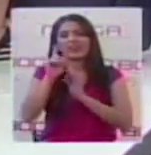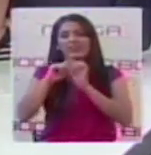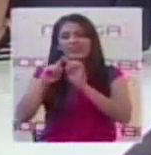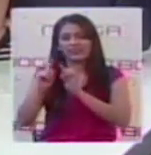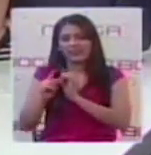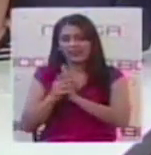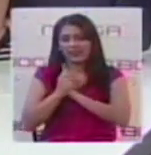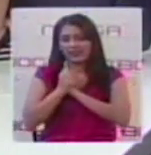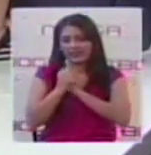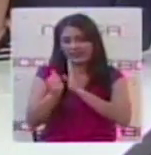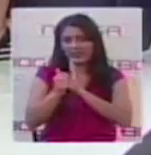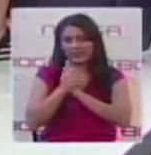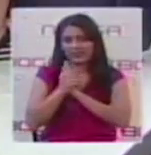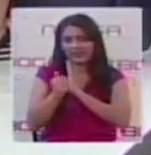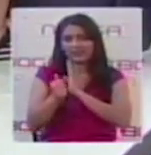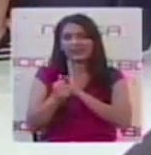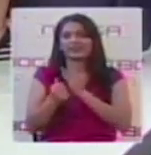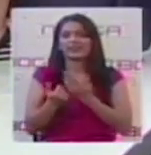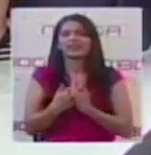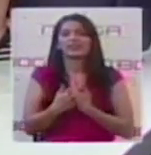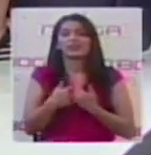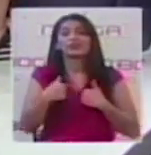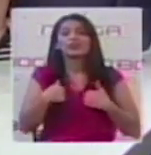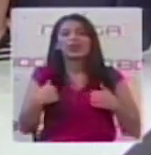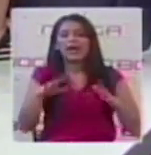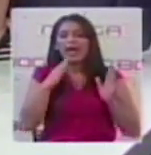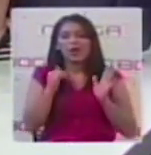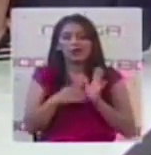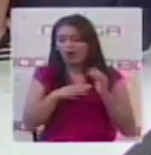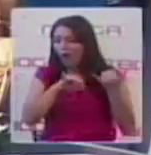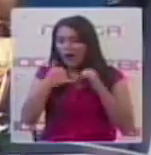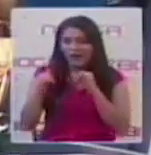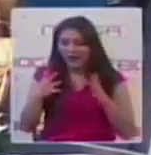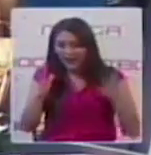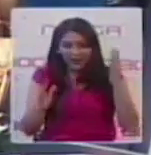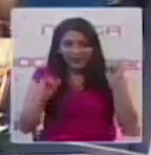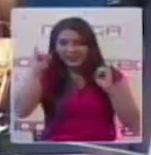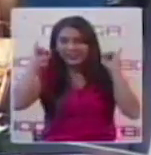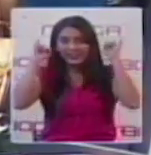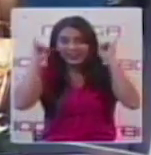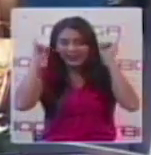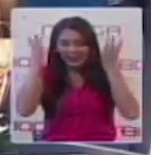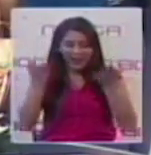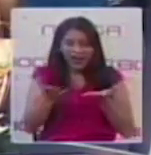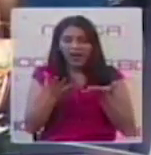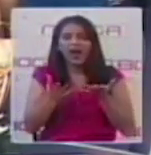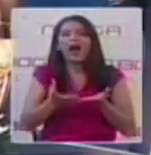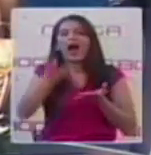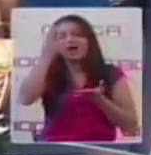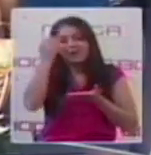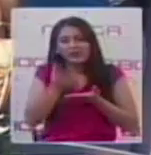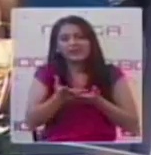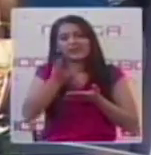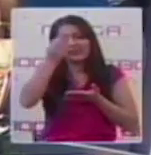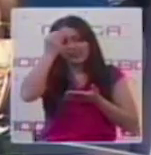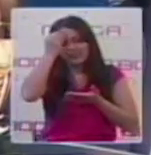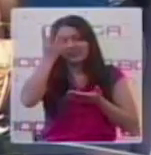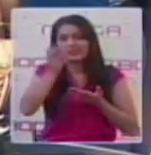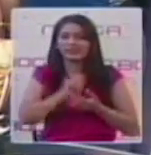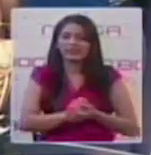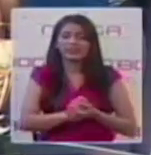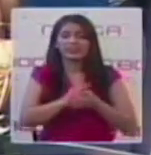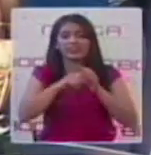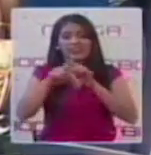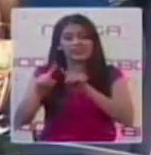una metodología que se llama aprender haciendo, aprender jugando, que es a través de acciones, de interpretaciones, de roles, de